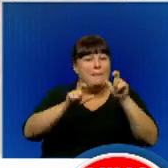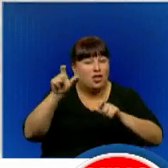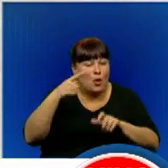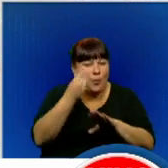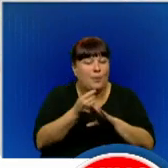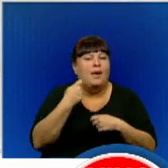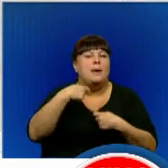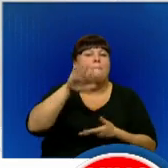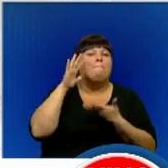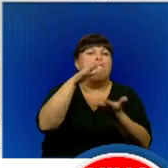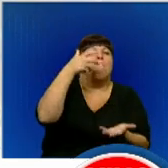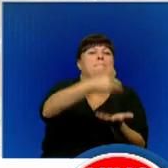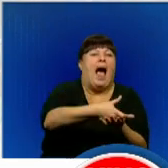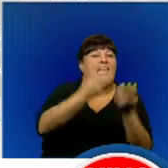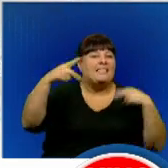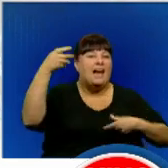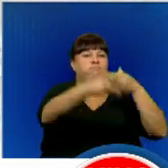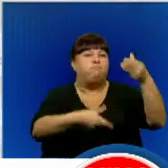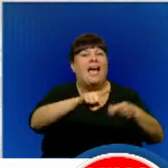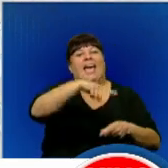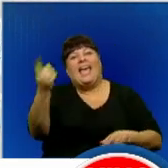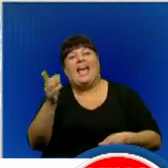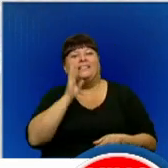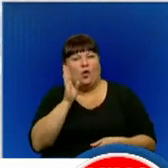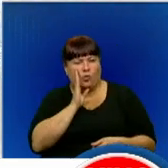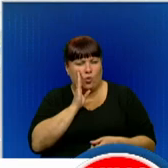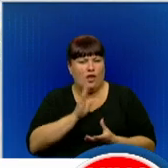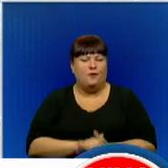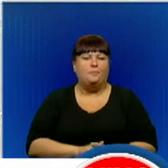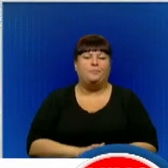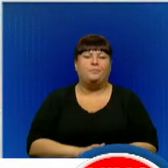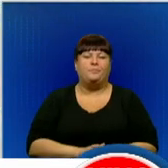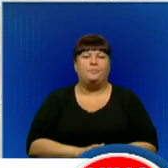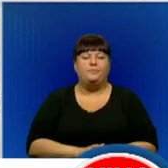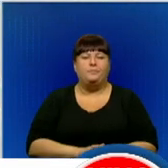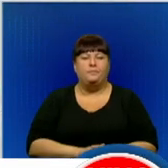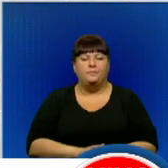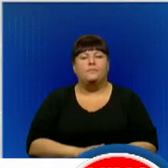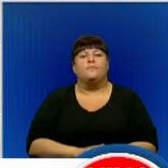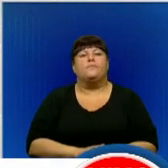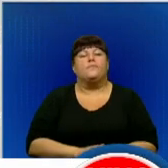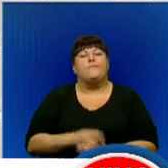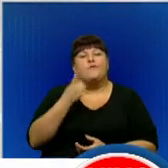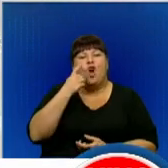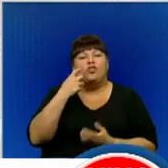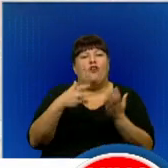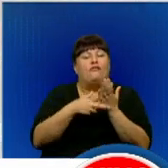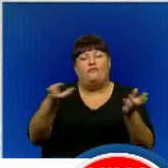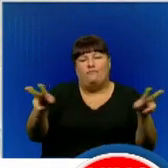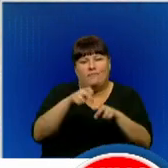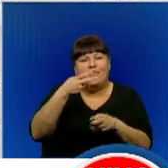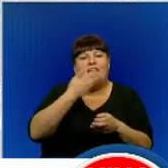reciben más inversión extranjera directa que los estados unidos.el en el monitor fiscal del fondo